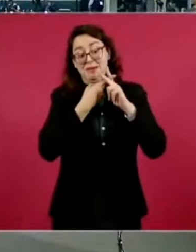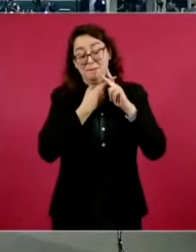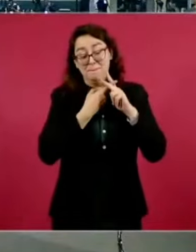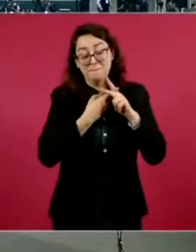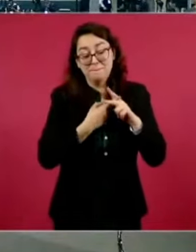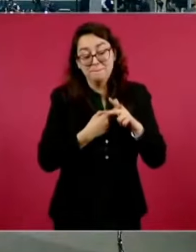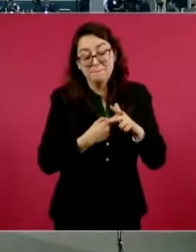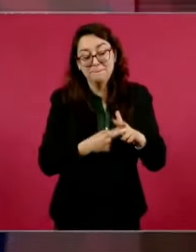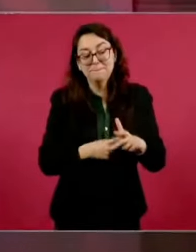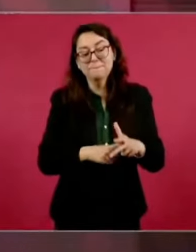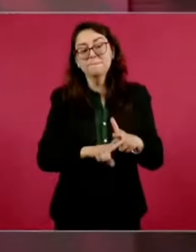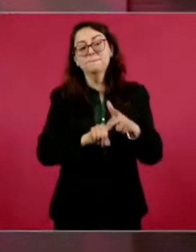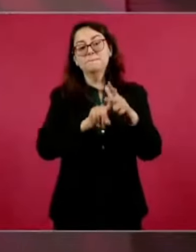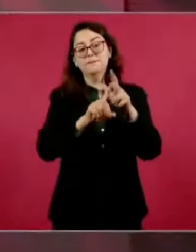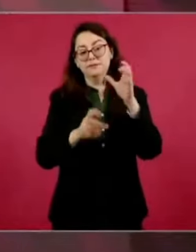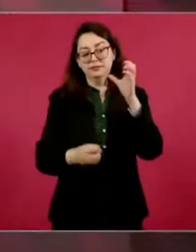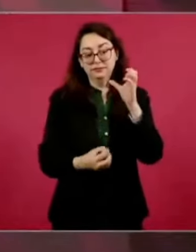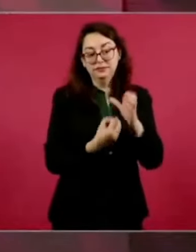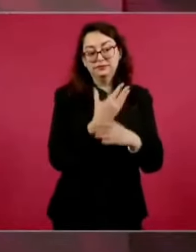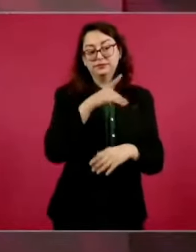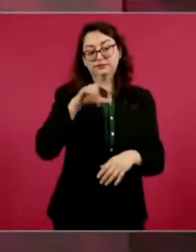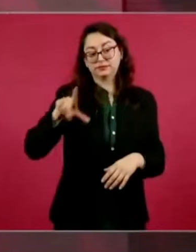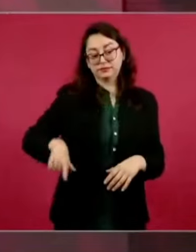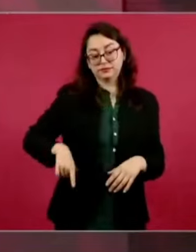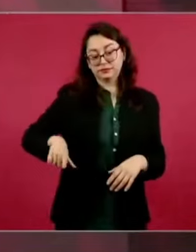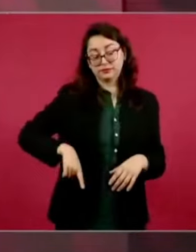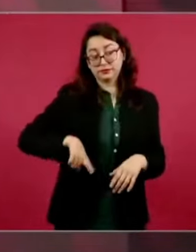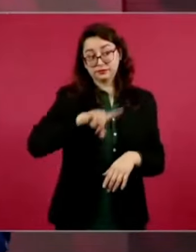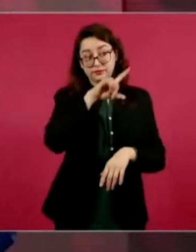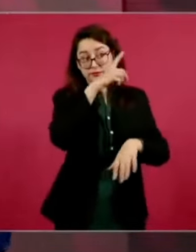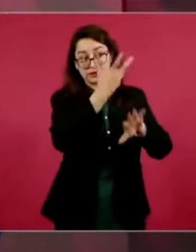algunos cambios que puedan llevar a cabo. Eso sí,